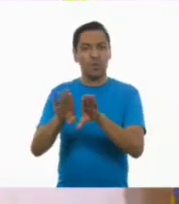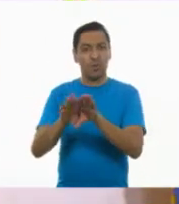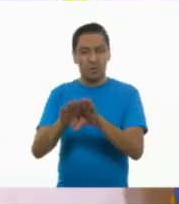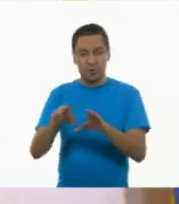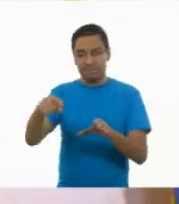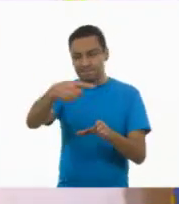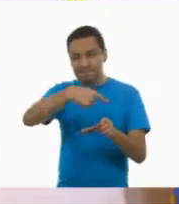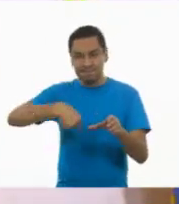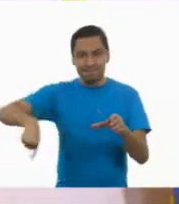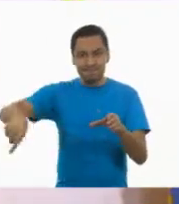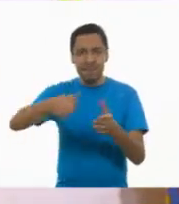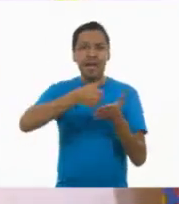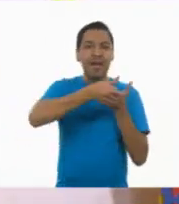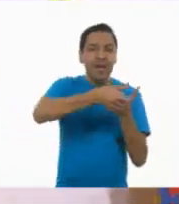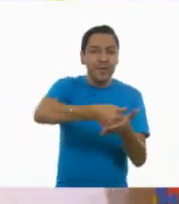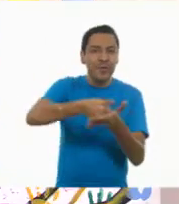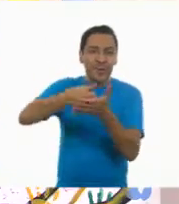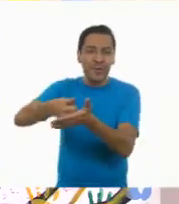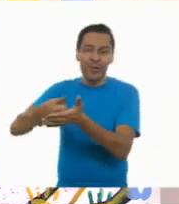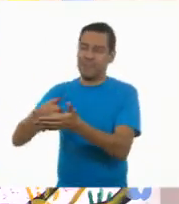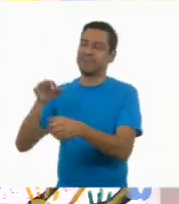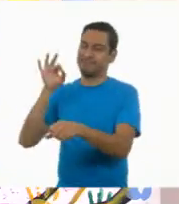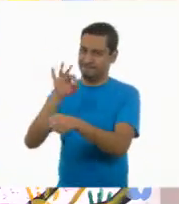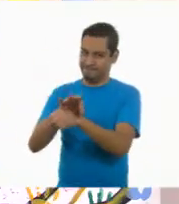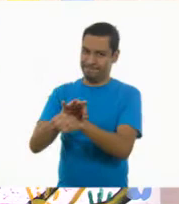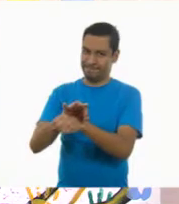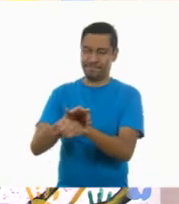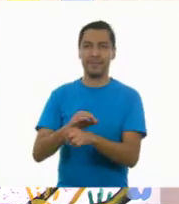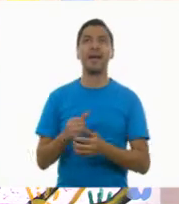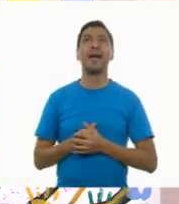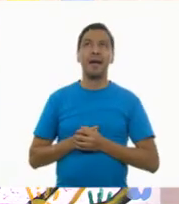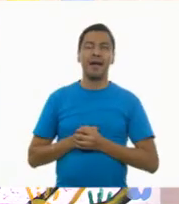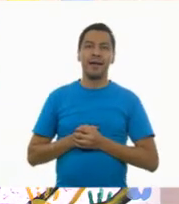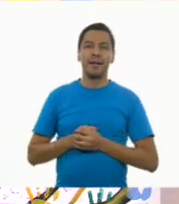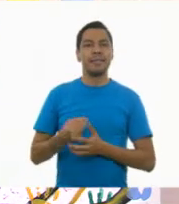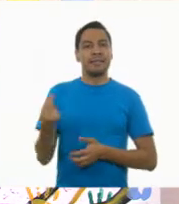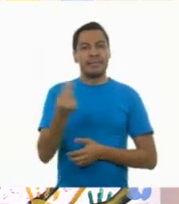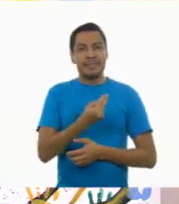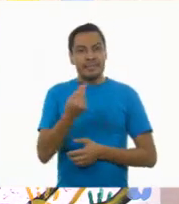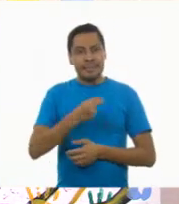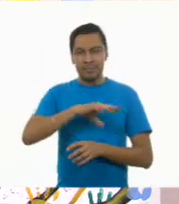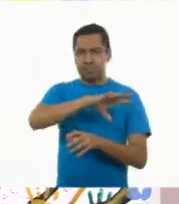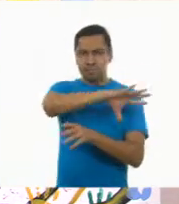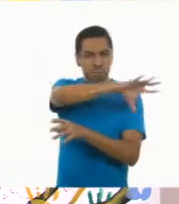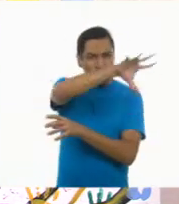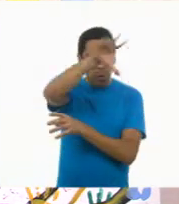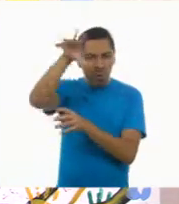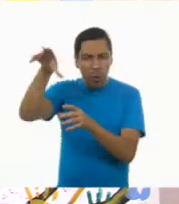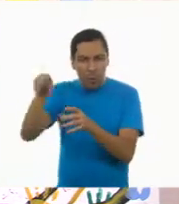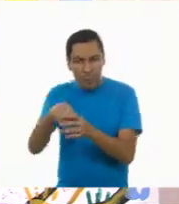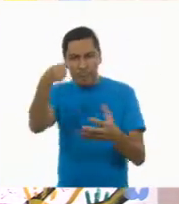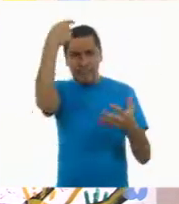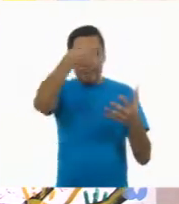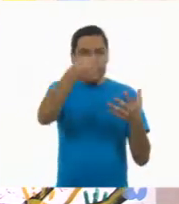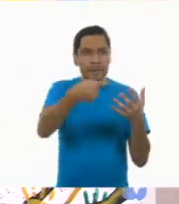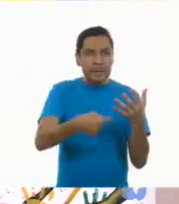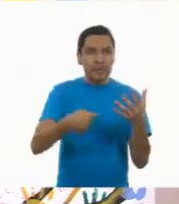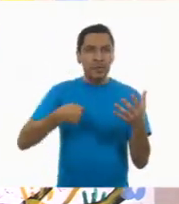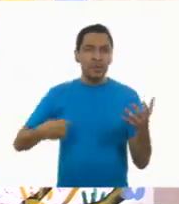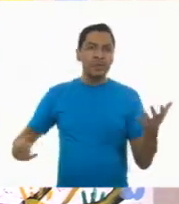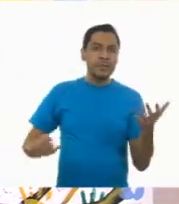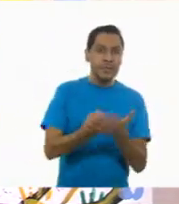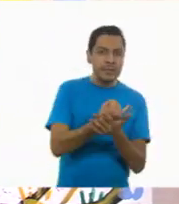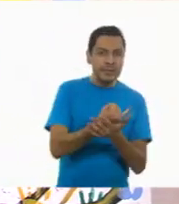esta situación. Pues entonces tenemos que ver todo lo bueno y lo malo de lo que pasaría con cada una de